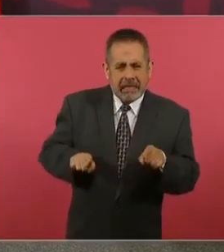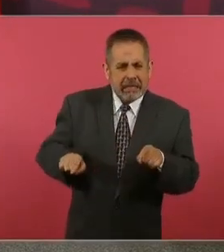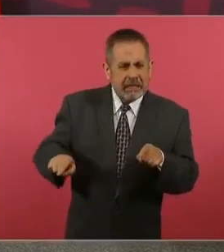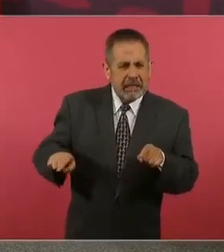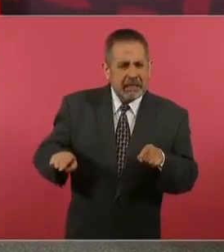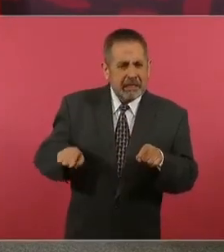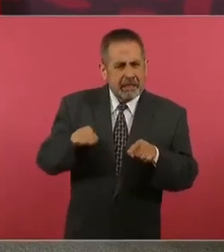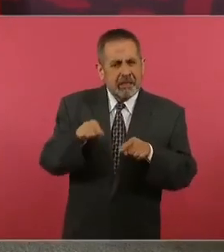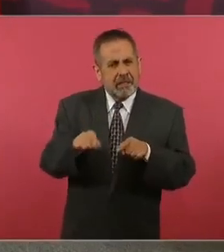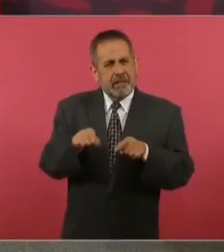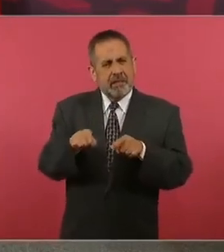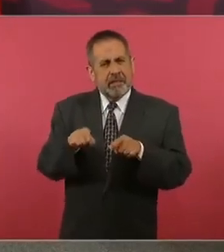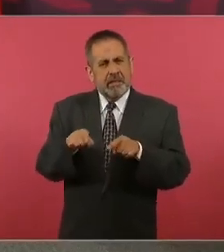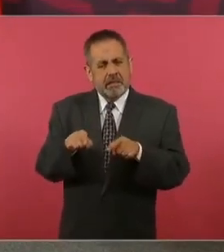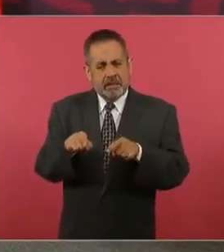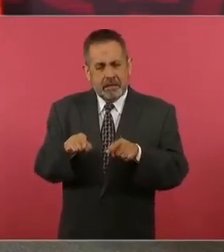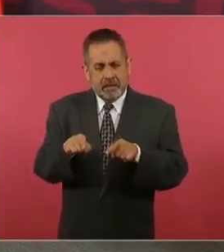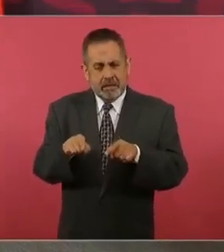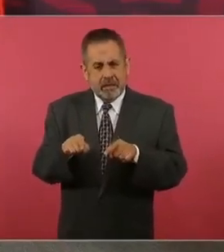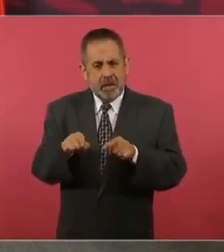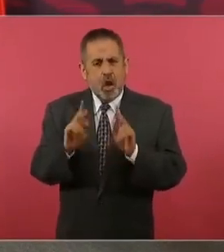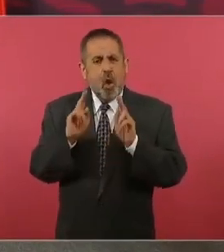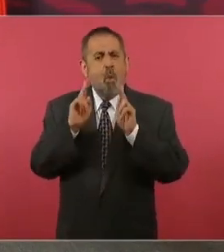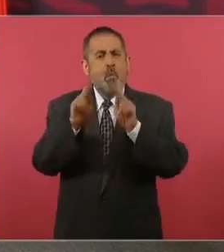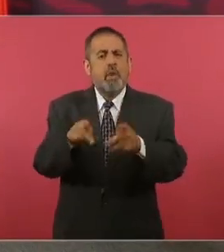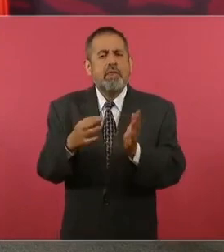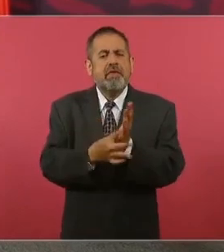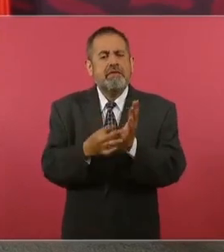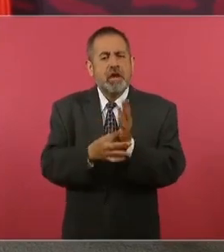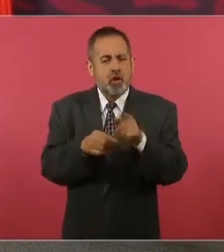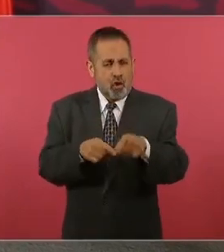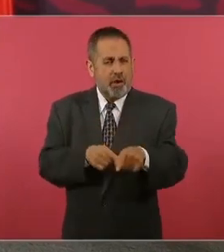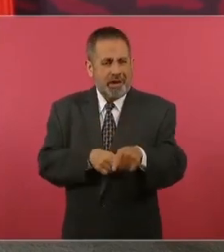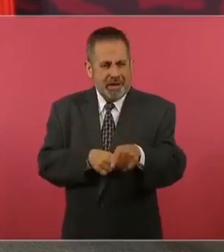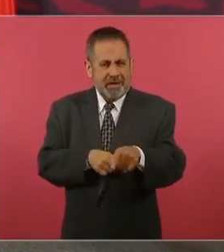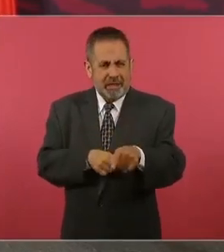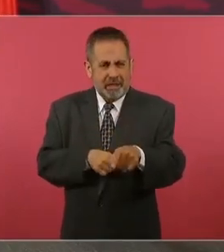el del Puente de Fierro?